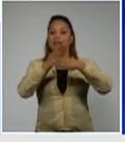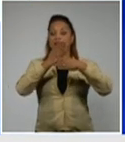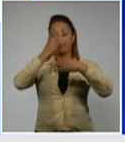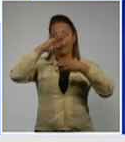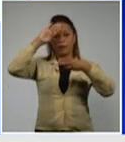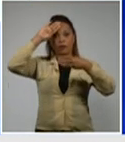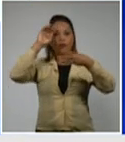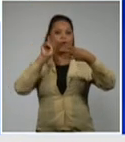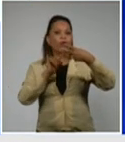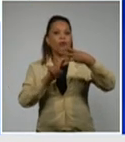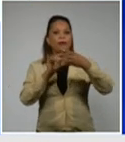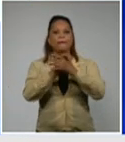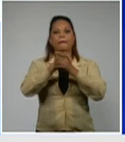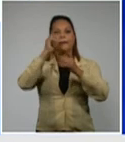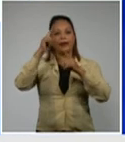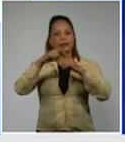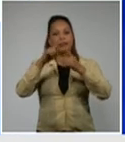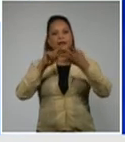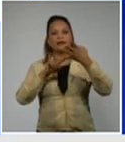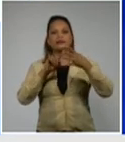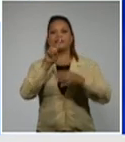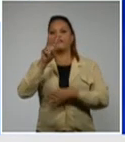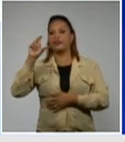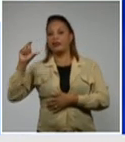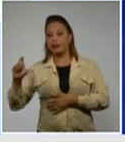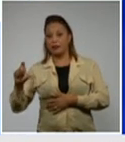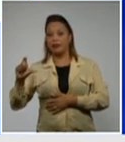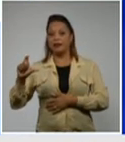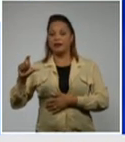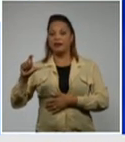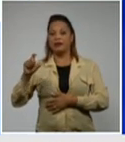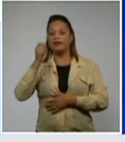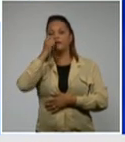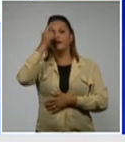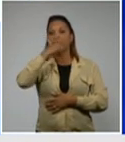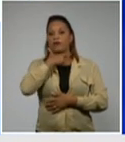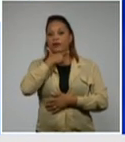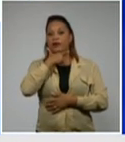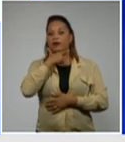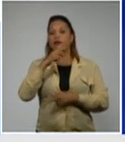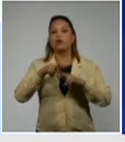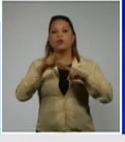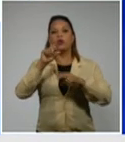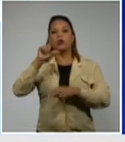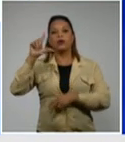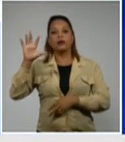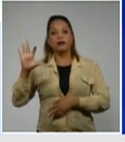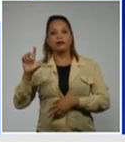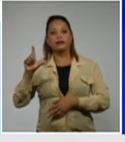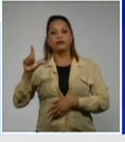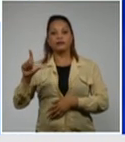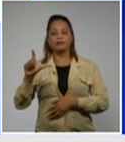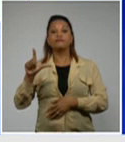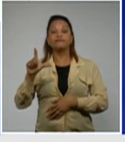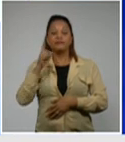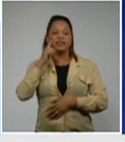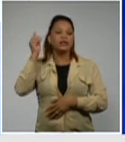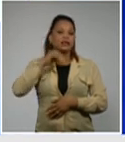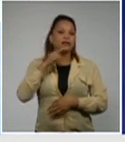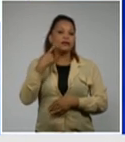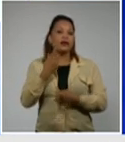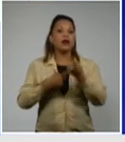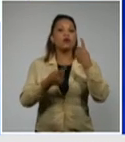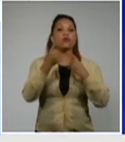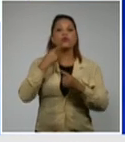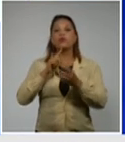Cuba, Matanzas, Villa Clara, Ciego de Ávila, Holguín. Hay que tener en cuenta que en algunas